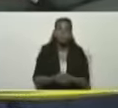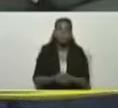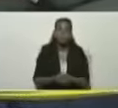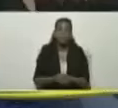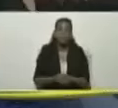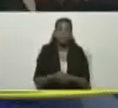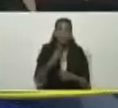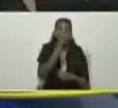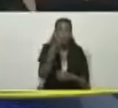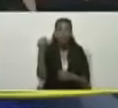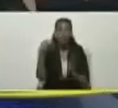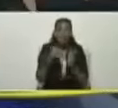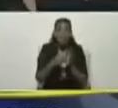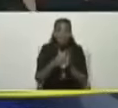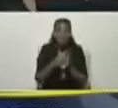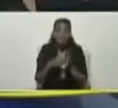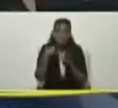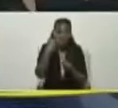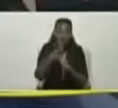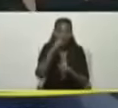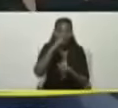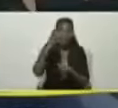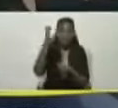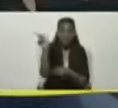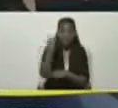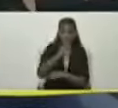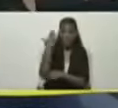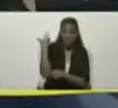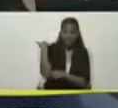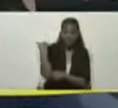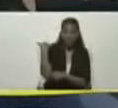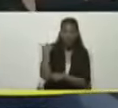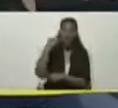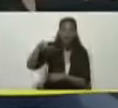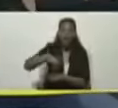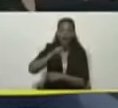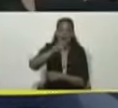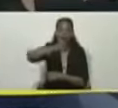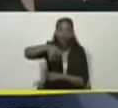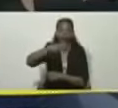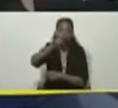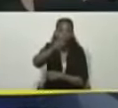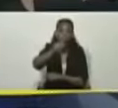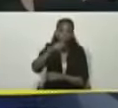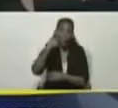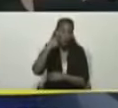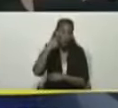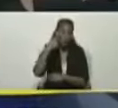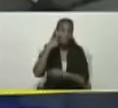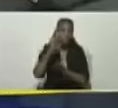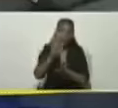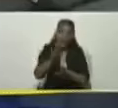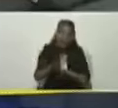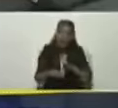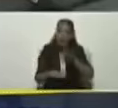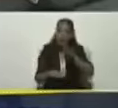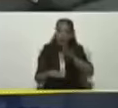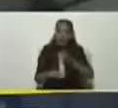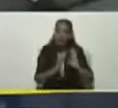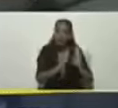Dimos 40 mil el mes pasado, paso a paso, porque también tiene que ser una cosa programada,